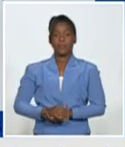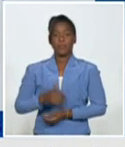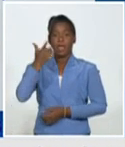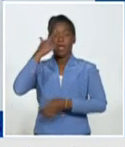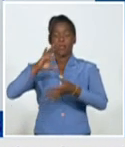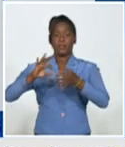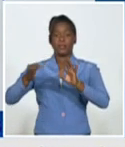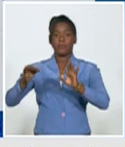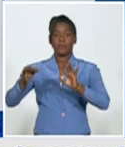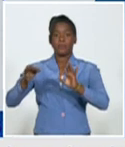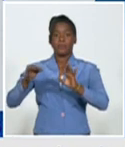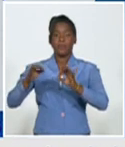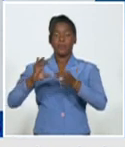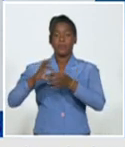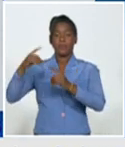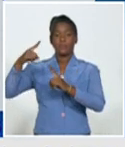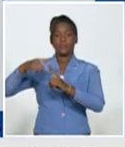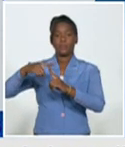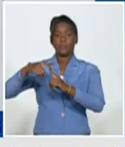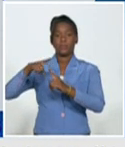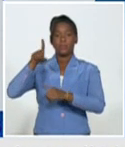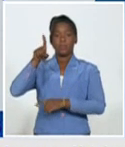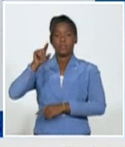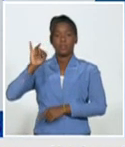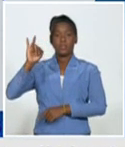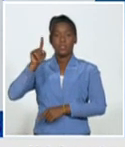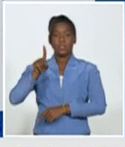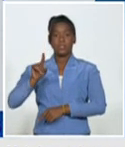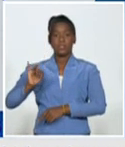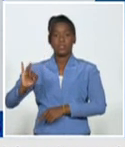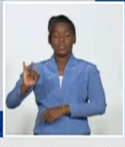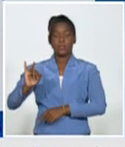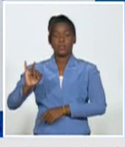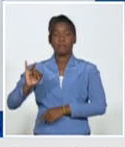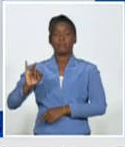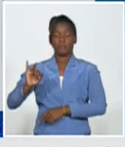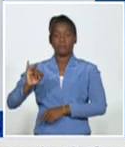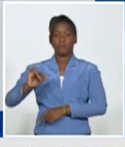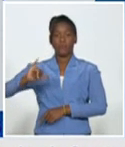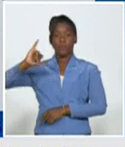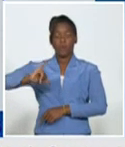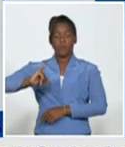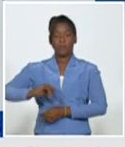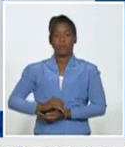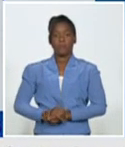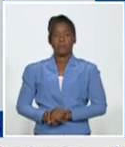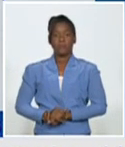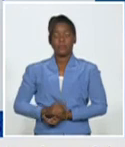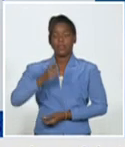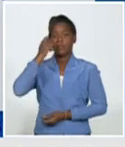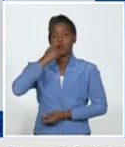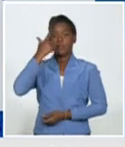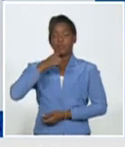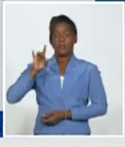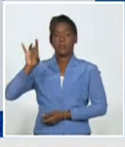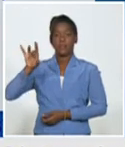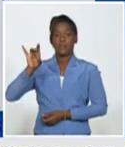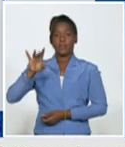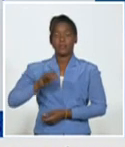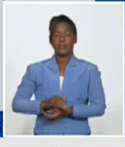y Guantánamo 17 casos ayer cada una. Ciego de Ávila 15. Mayabeque